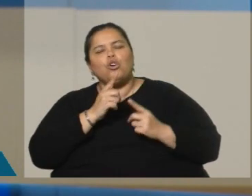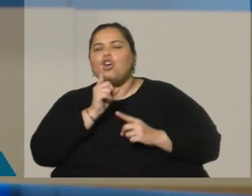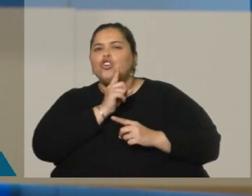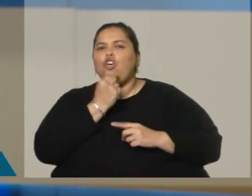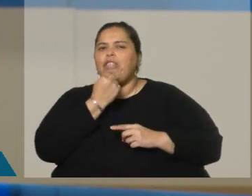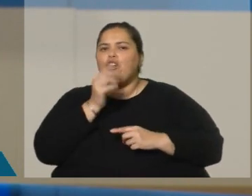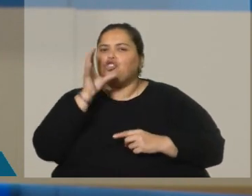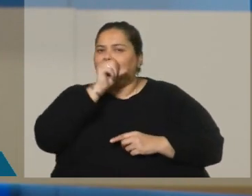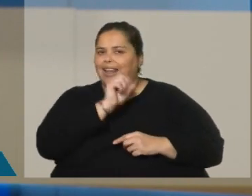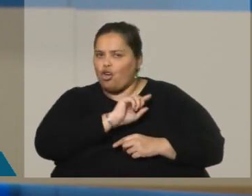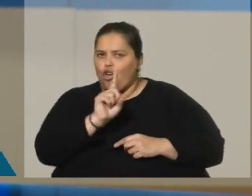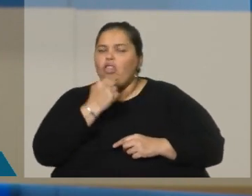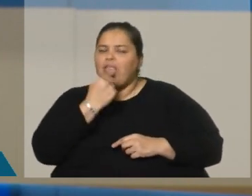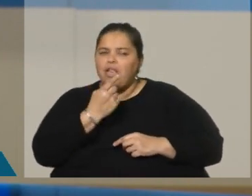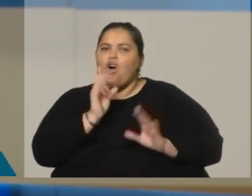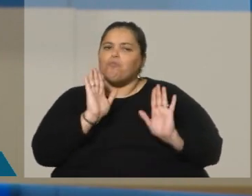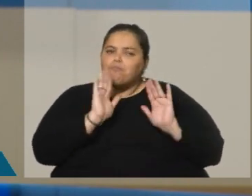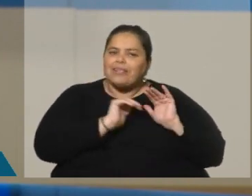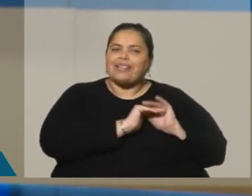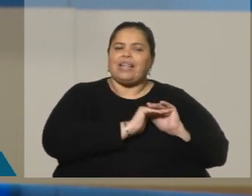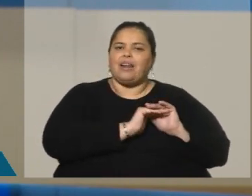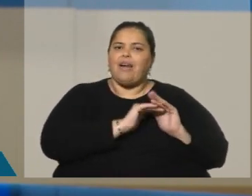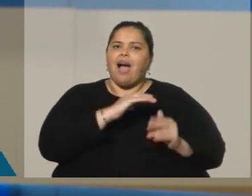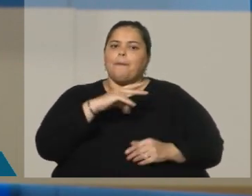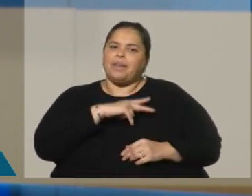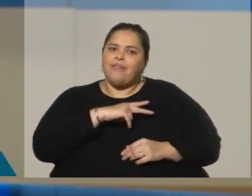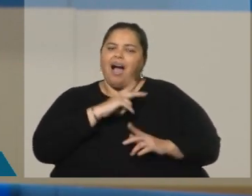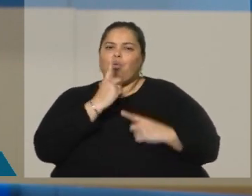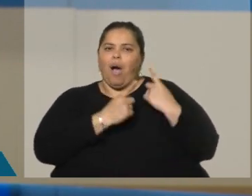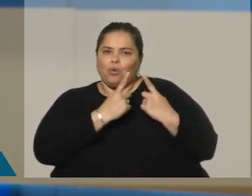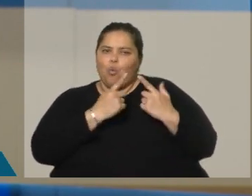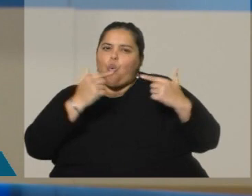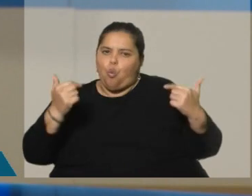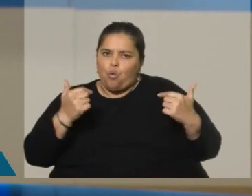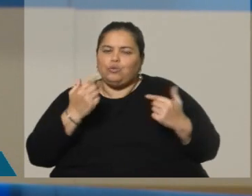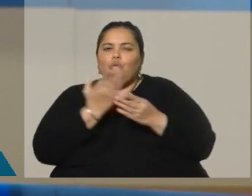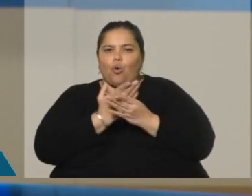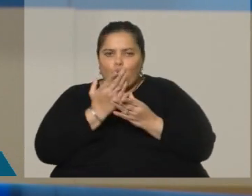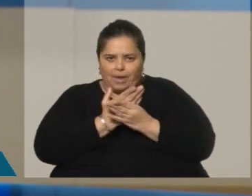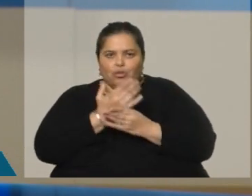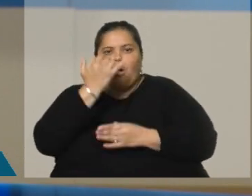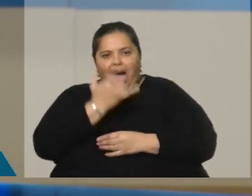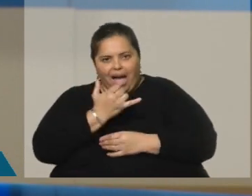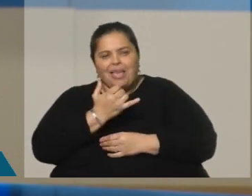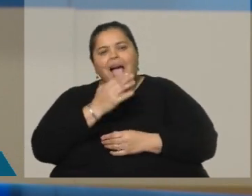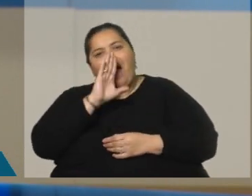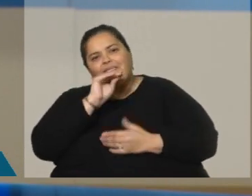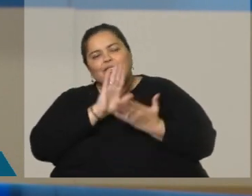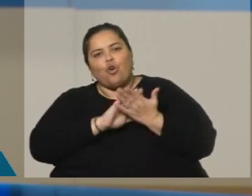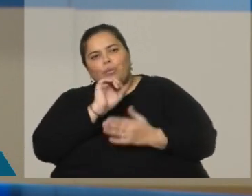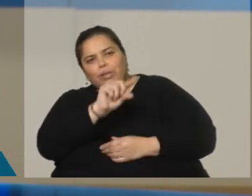de reserva de confidencialidad En aquellos documentos que afectan efectivamente la intimidad de las personas